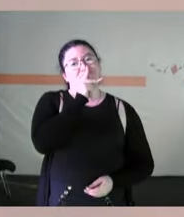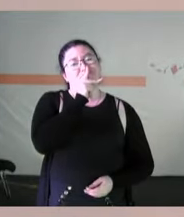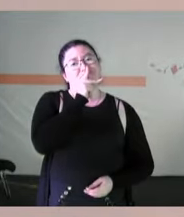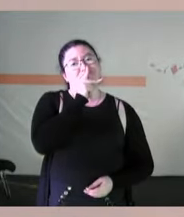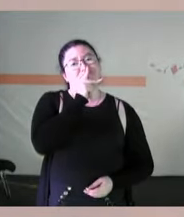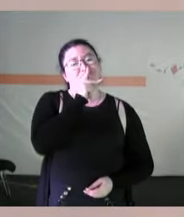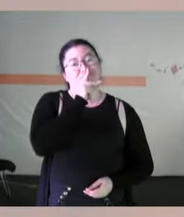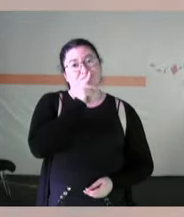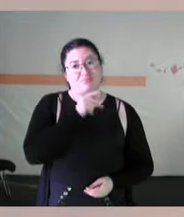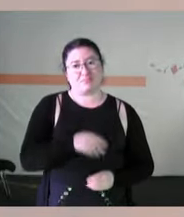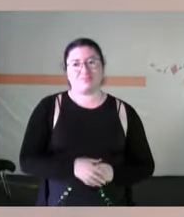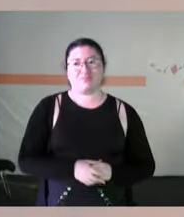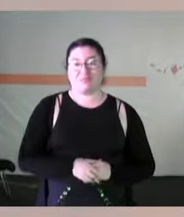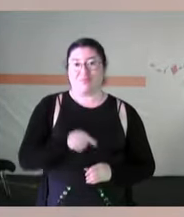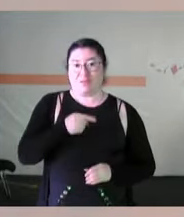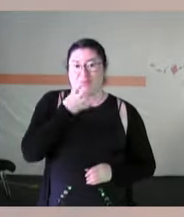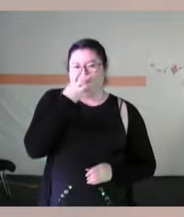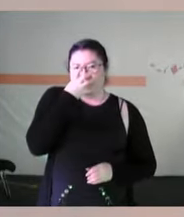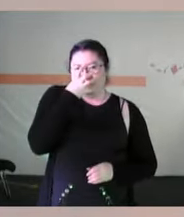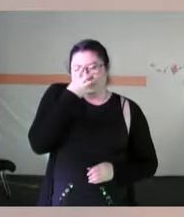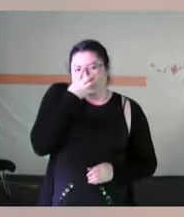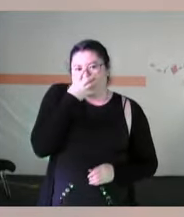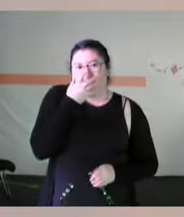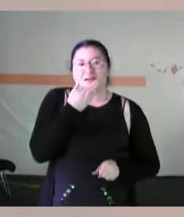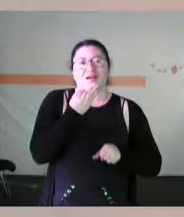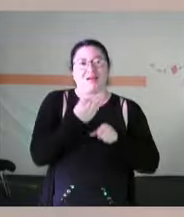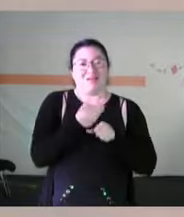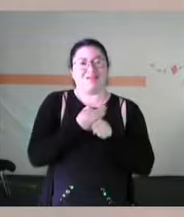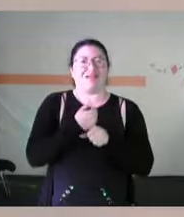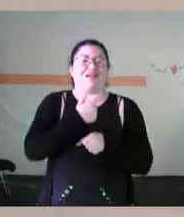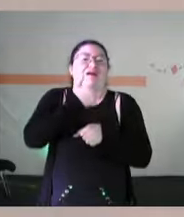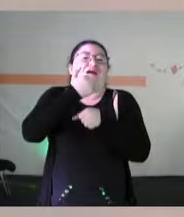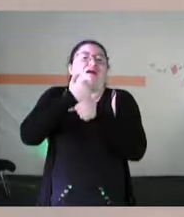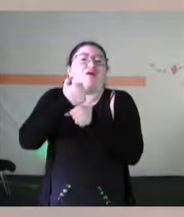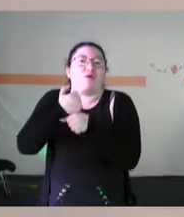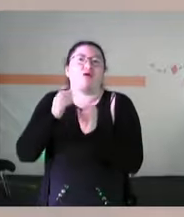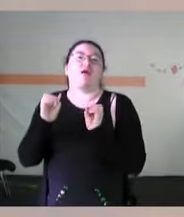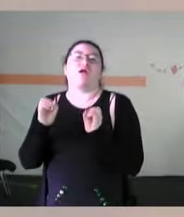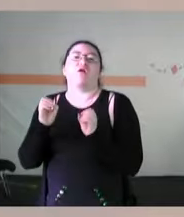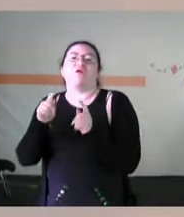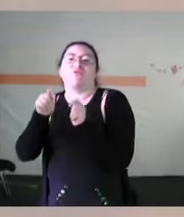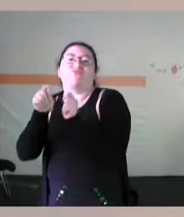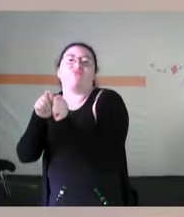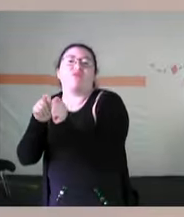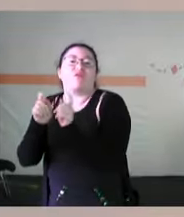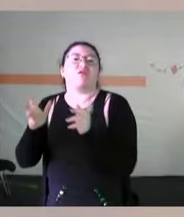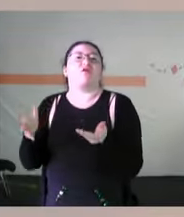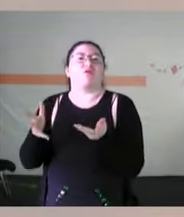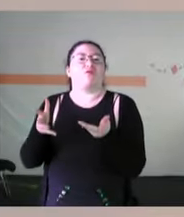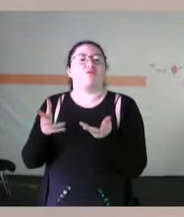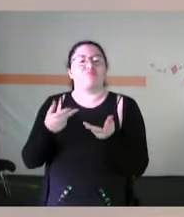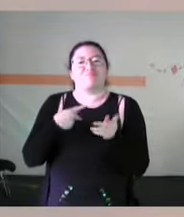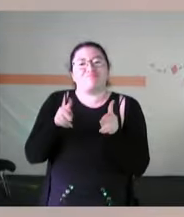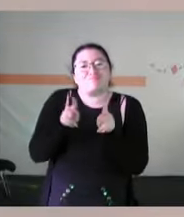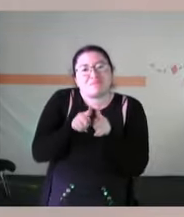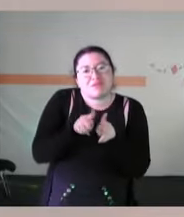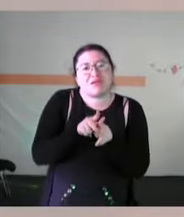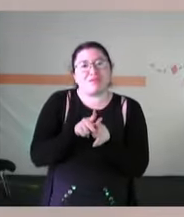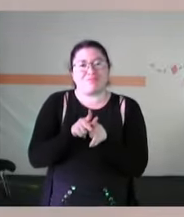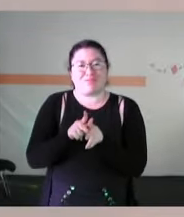Y si te da mucha vergüenza, porque estamos hablando del abuelo o del tío o del primo o del mejor amigo del